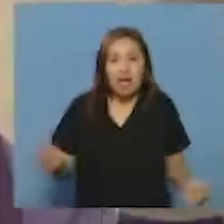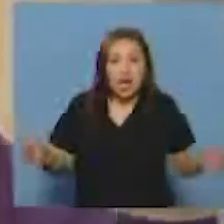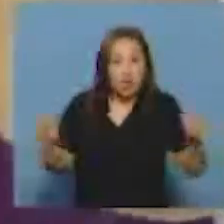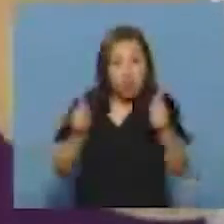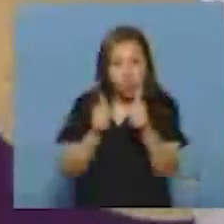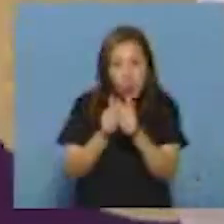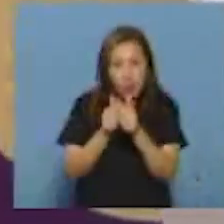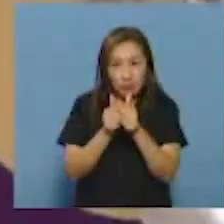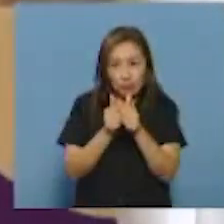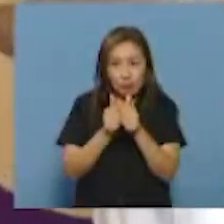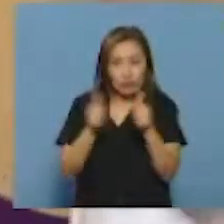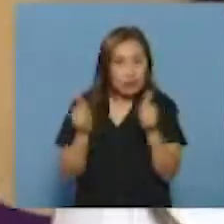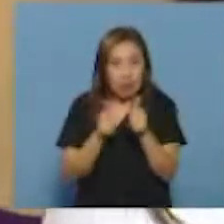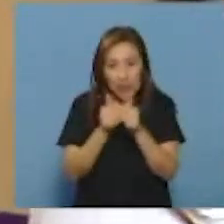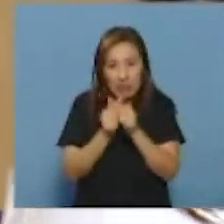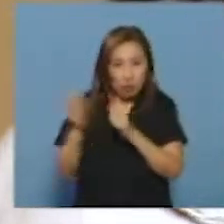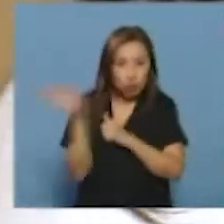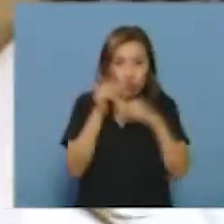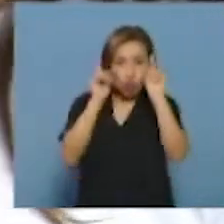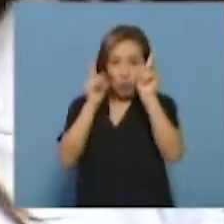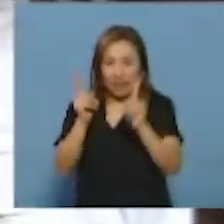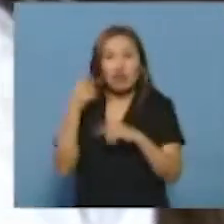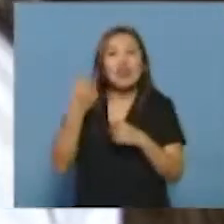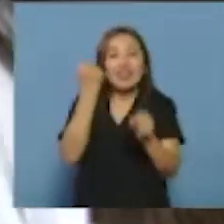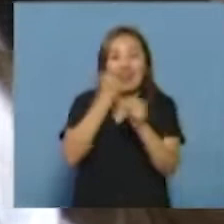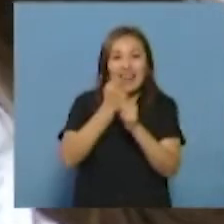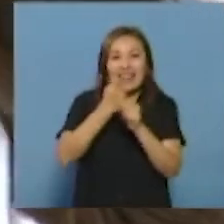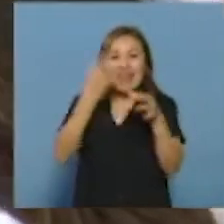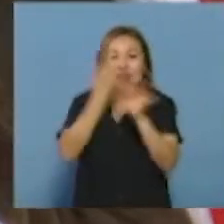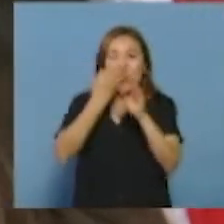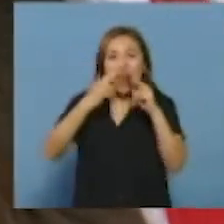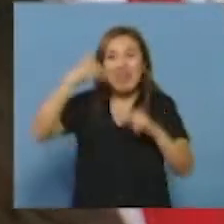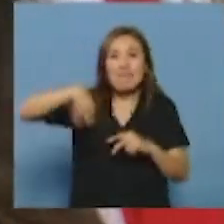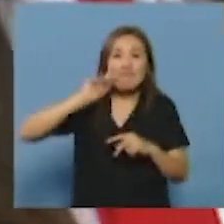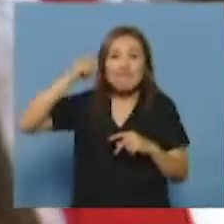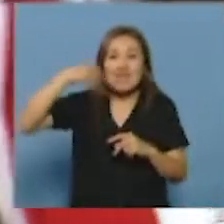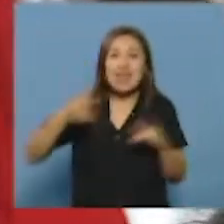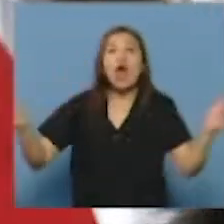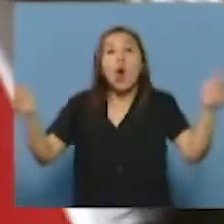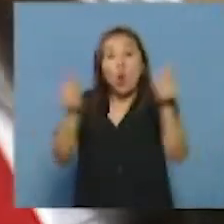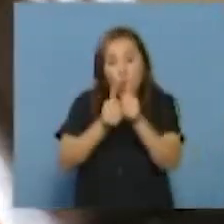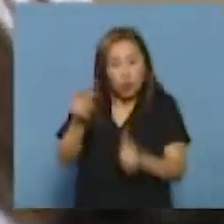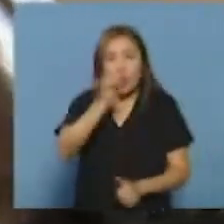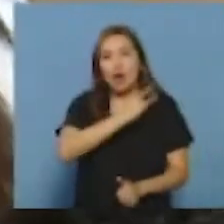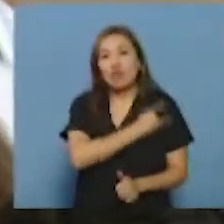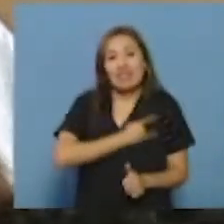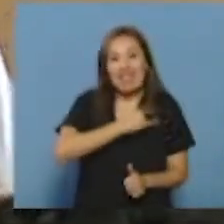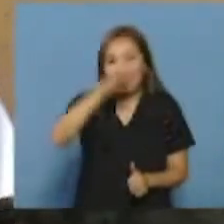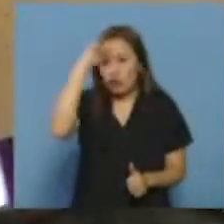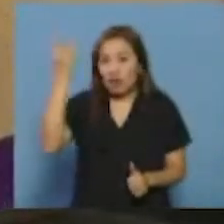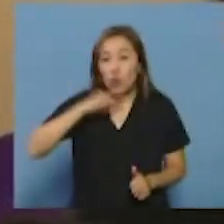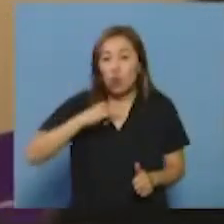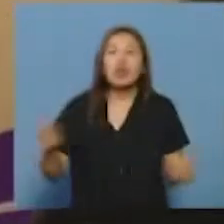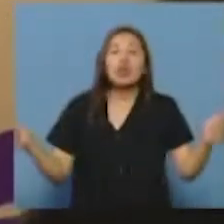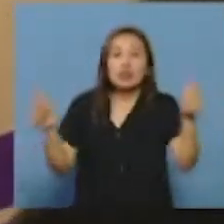acompañados por todos los docentes de nuestra institución y también con profesionales de la Universidad Nacional de Jujuy, quienes nos